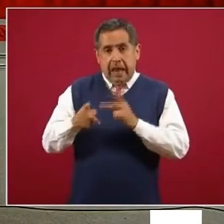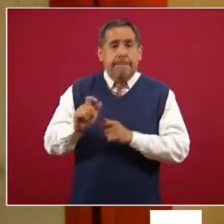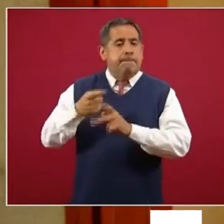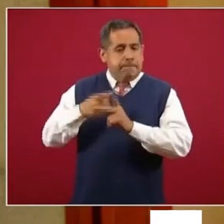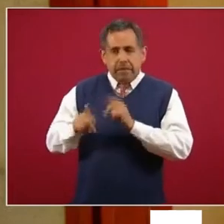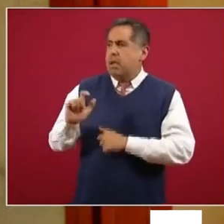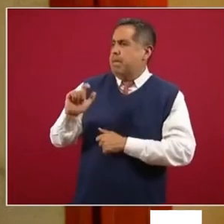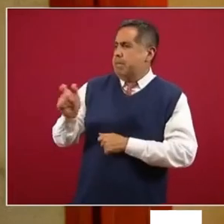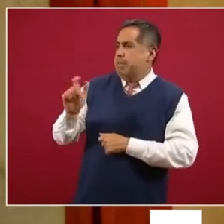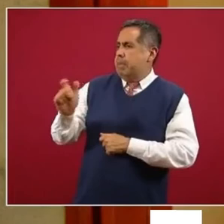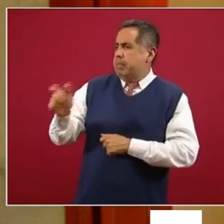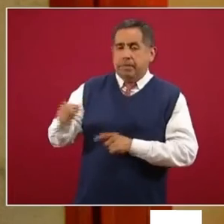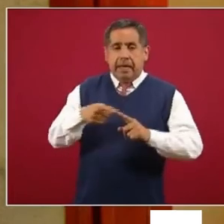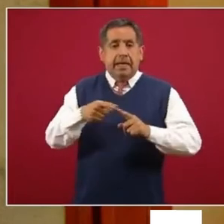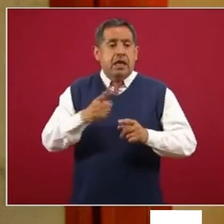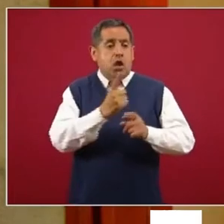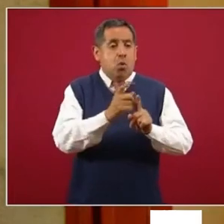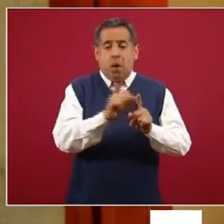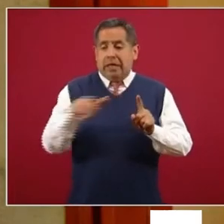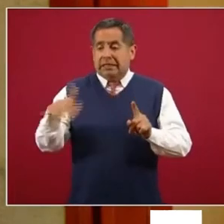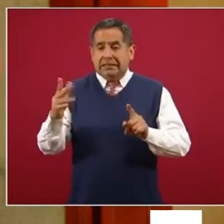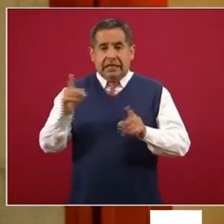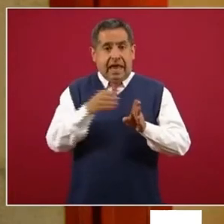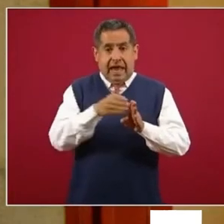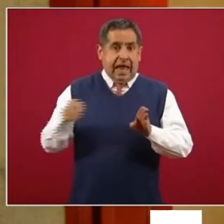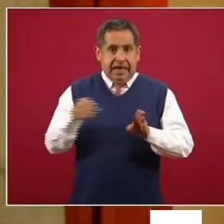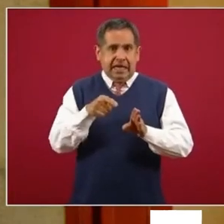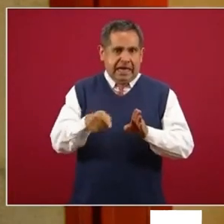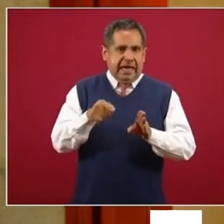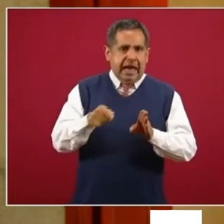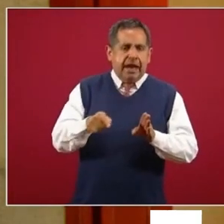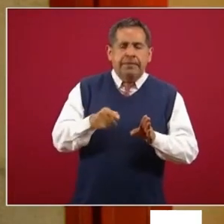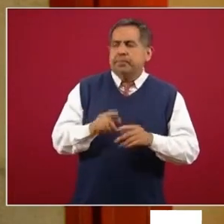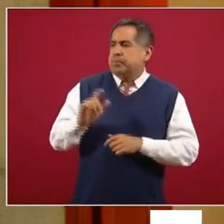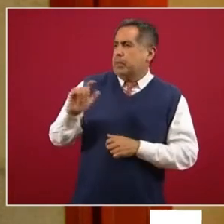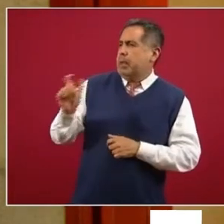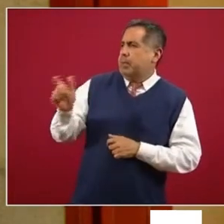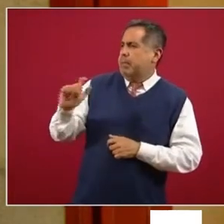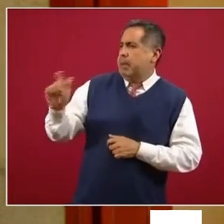idealmente en los primeros 15 días del mes en que el banco